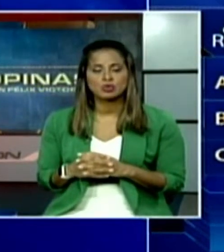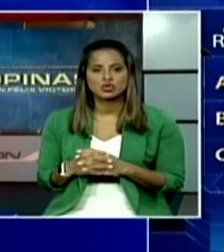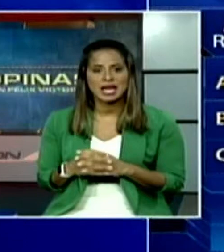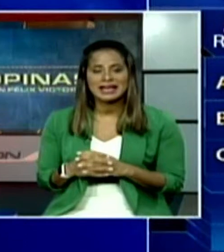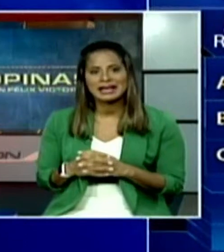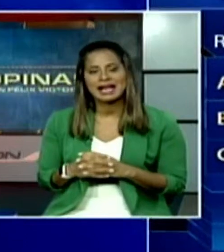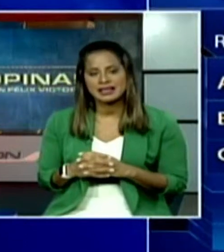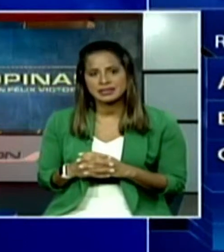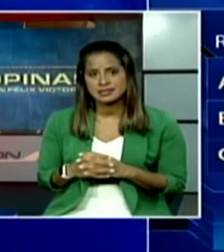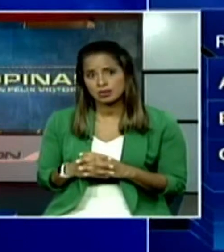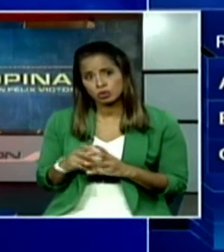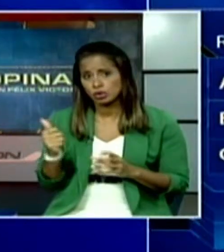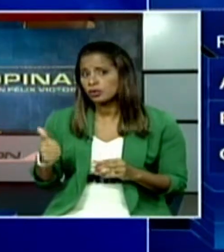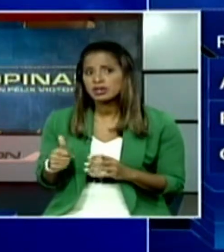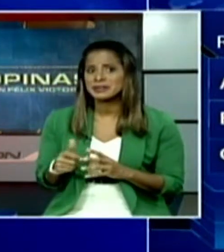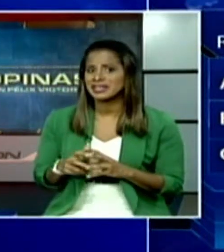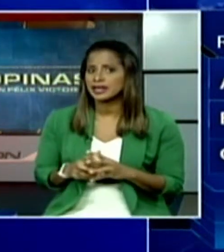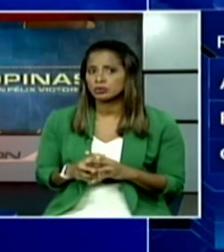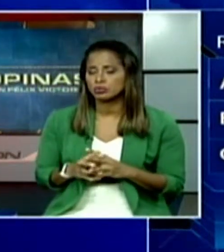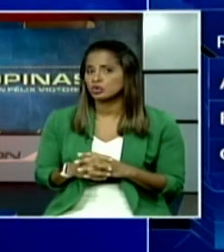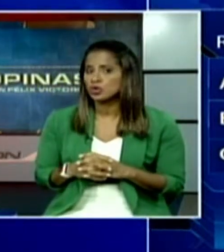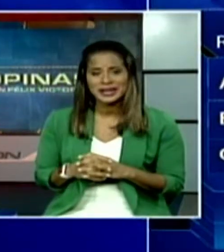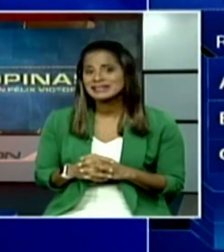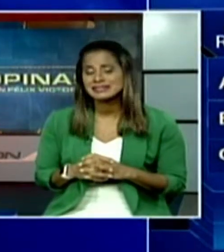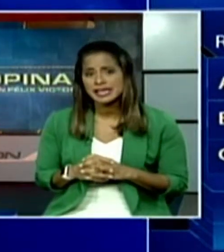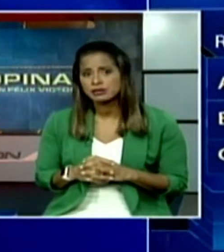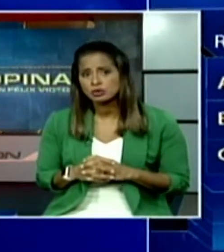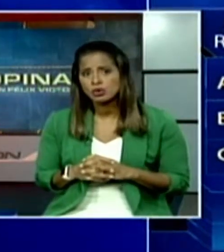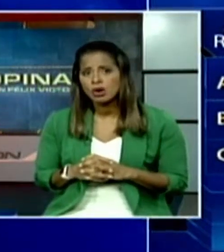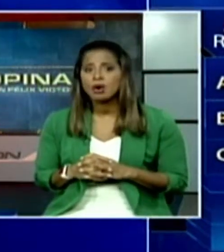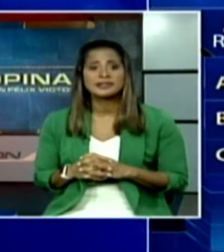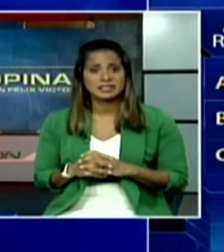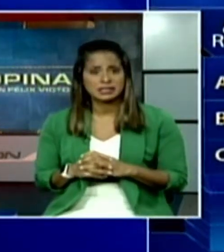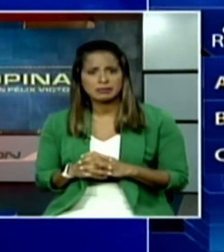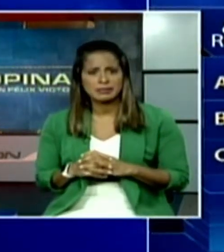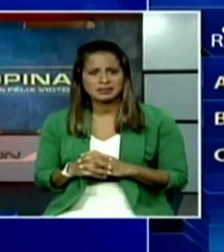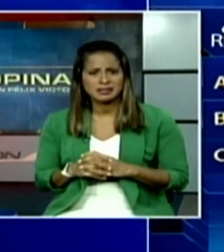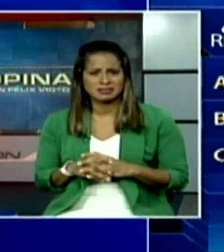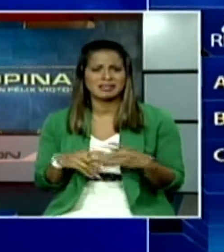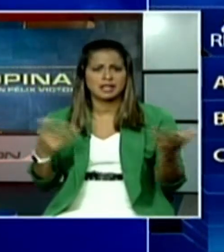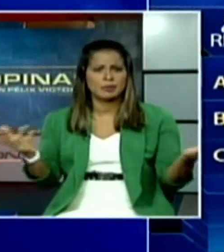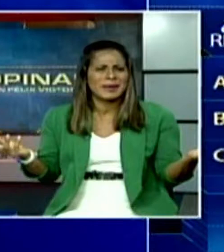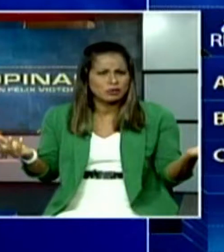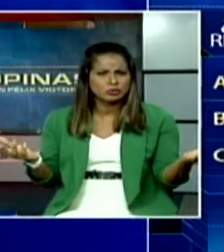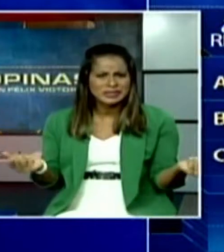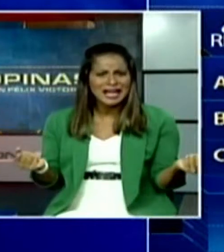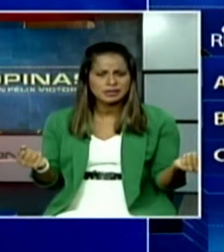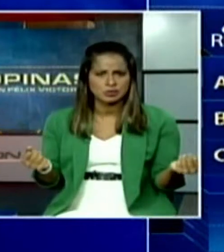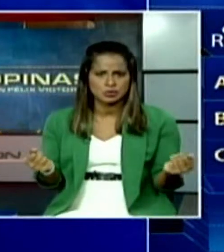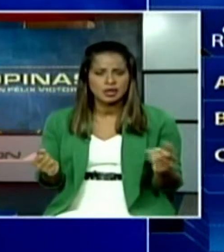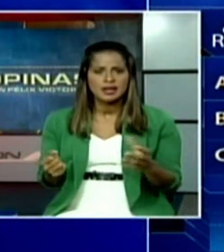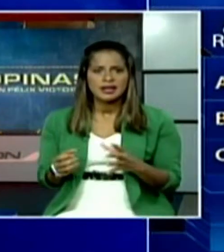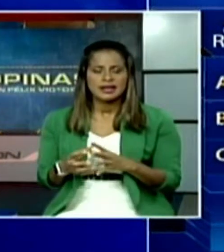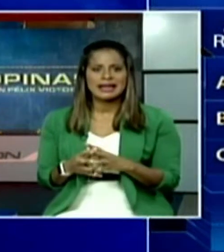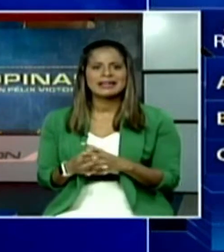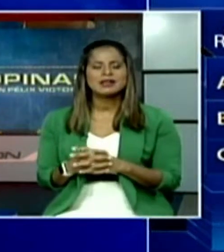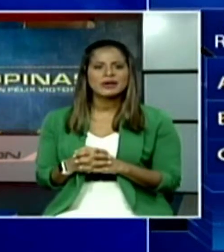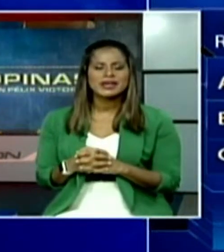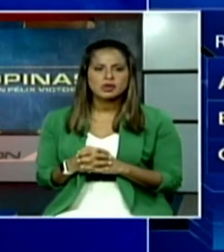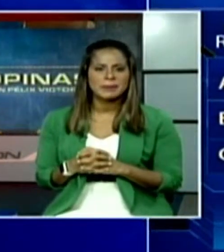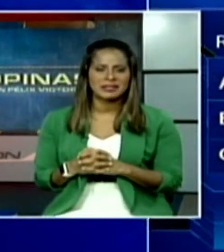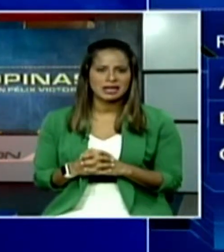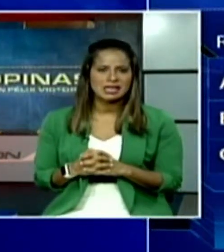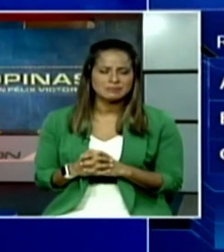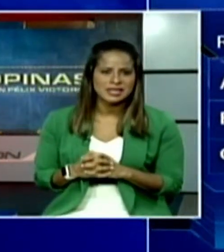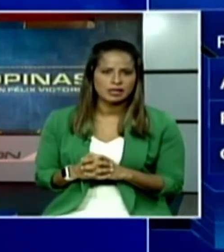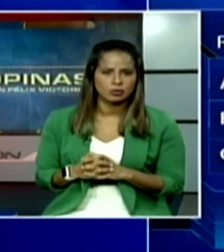estamos todos ya en la calle, dice, o todo lo que me dijeron no era cierto o definitivamente tendremos más contagios. La gente lo que ha